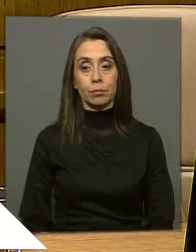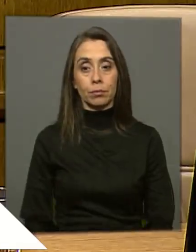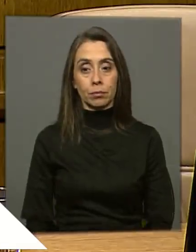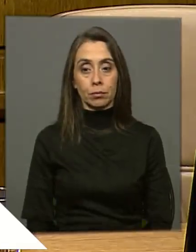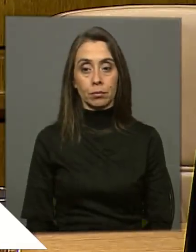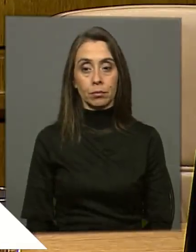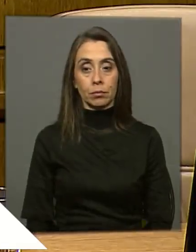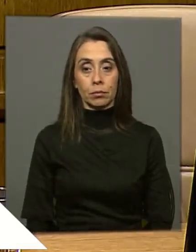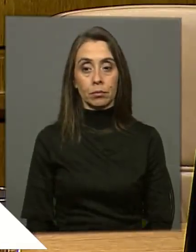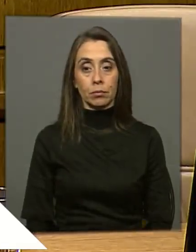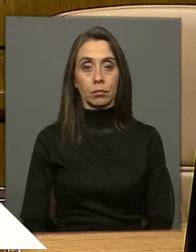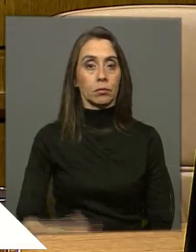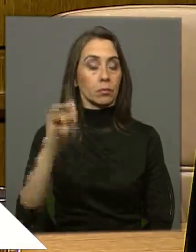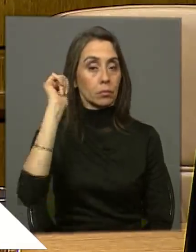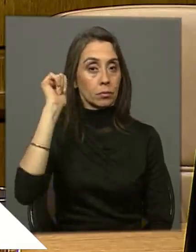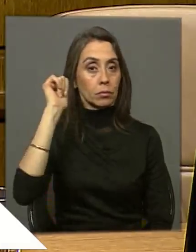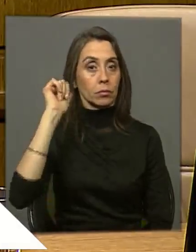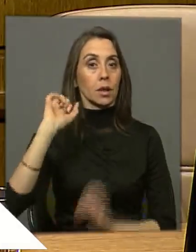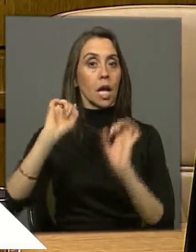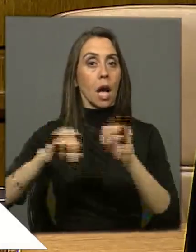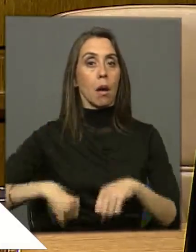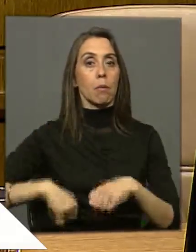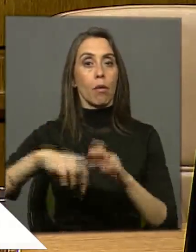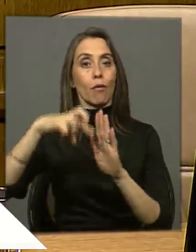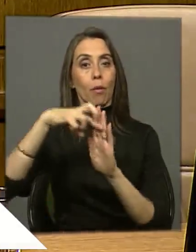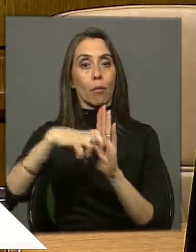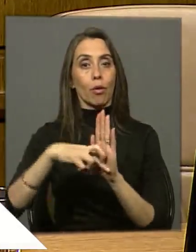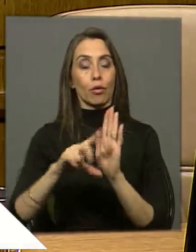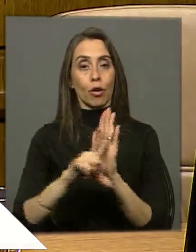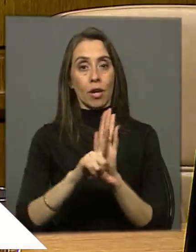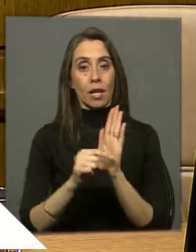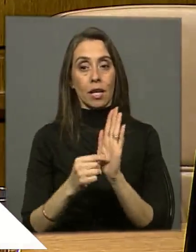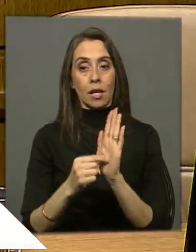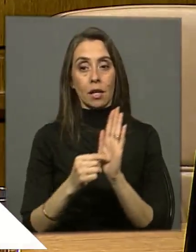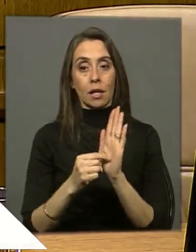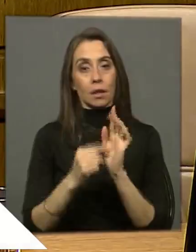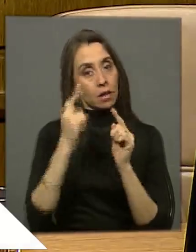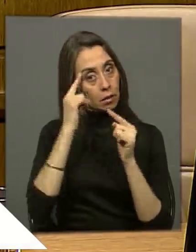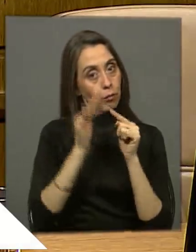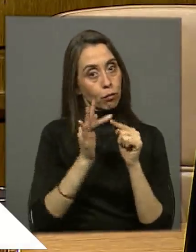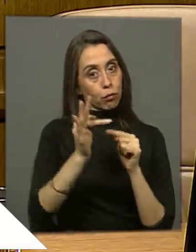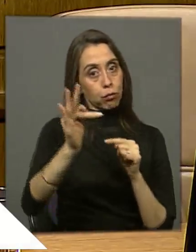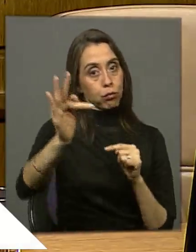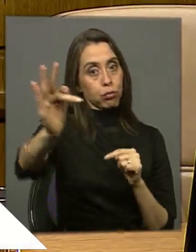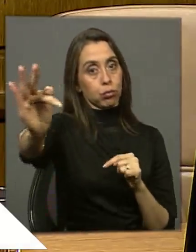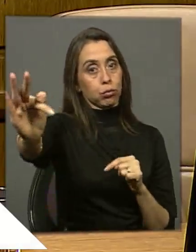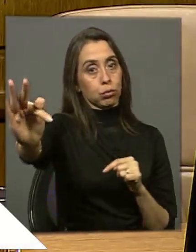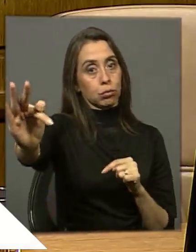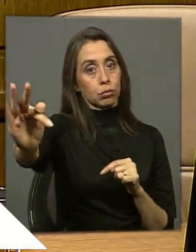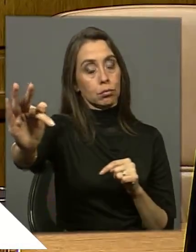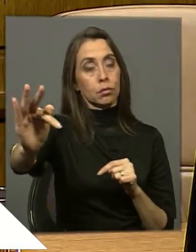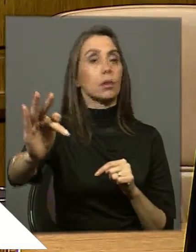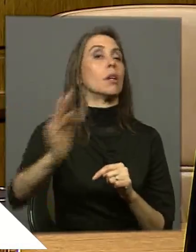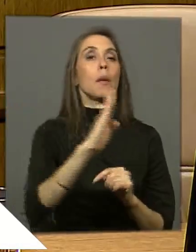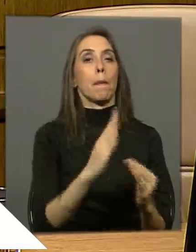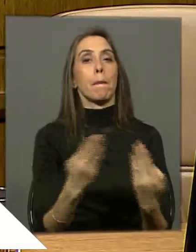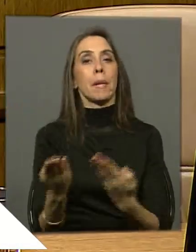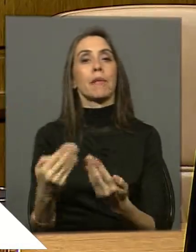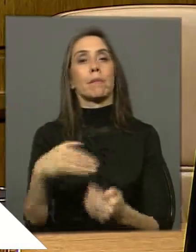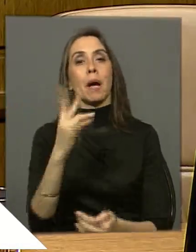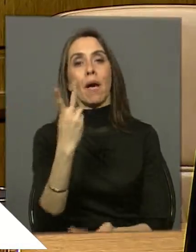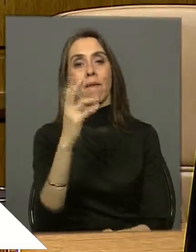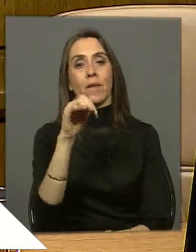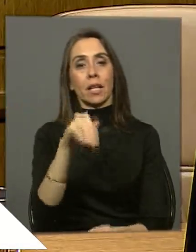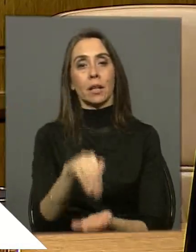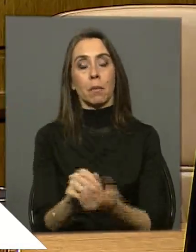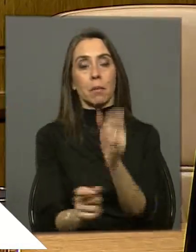Y ayer aprobamos un proyecto que busca en el horizonte, largo plazo, beneficiar a más de 20